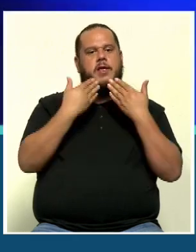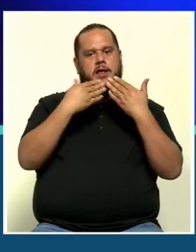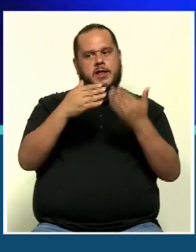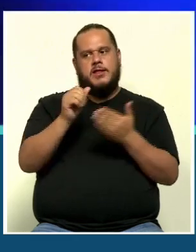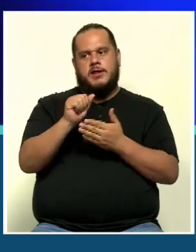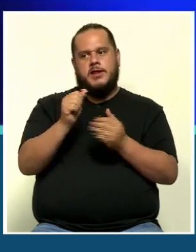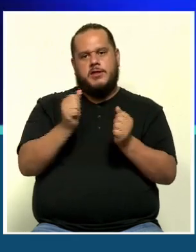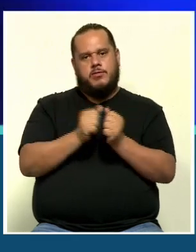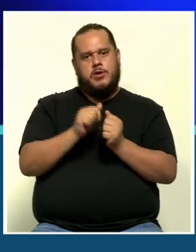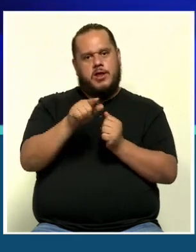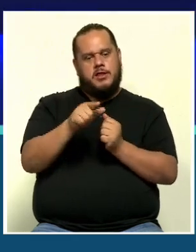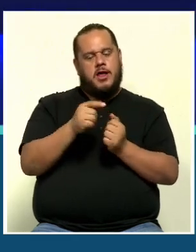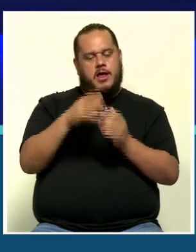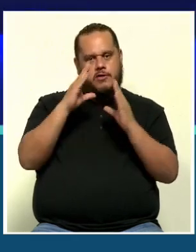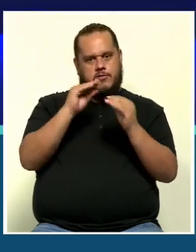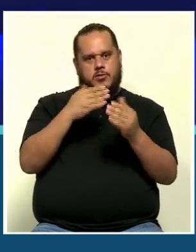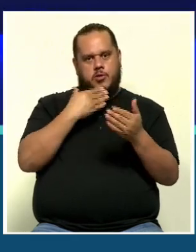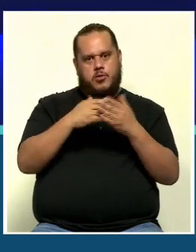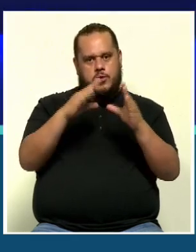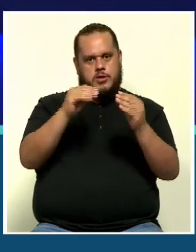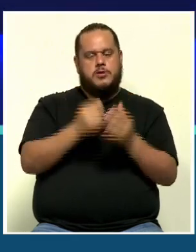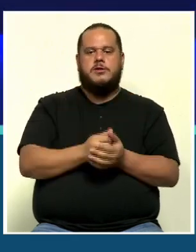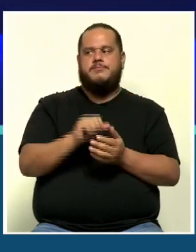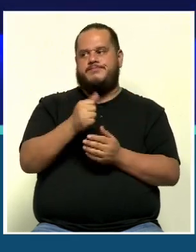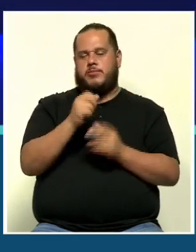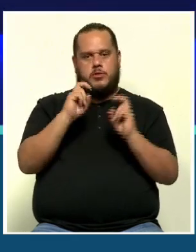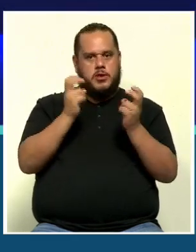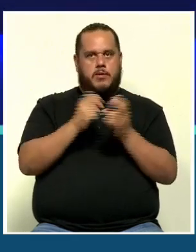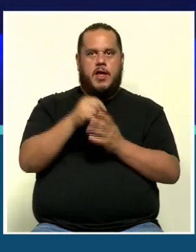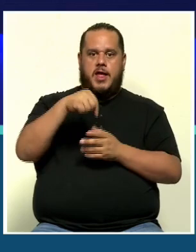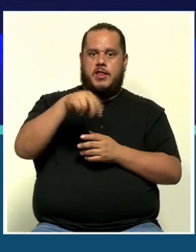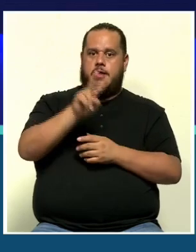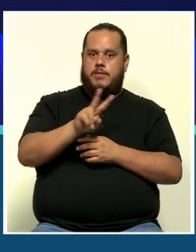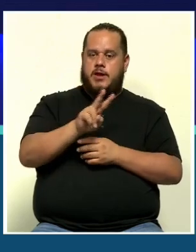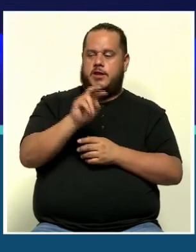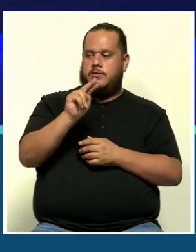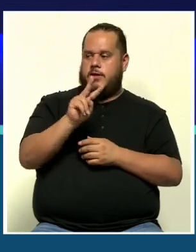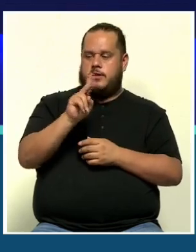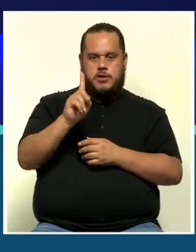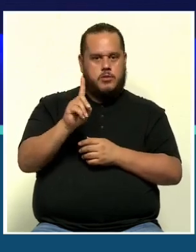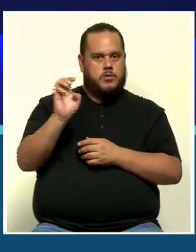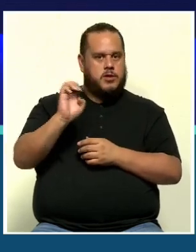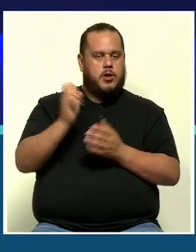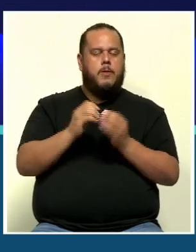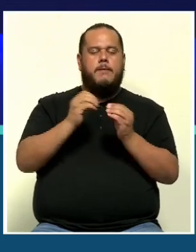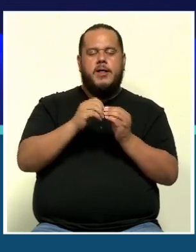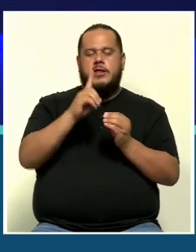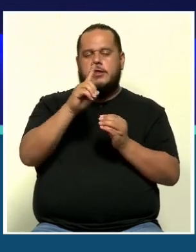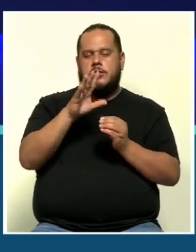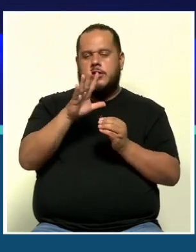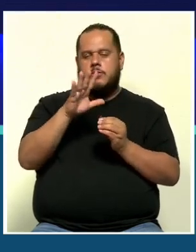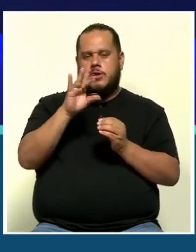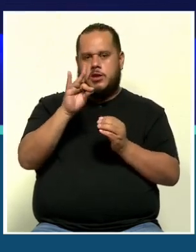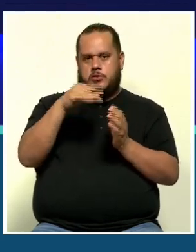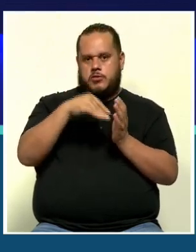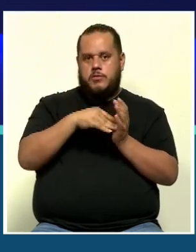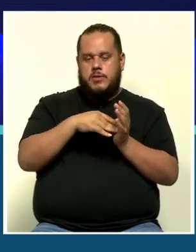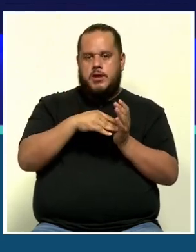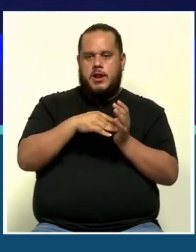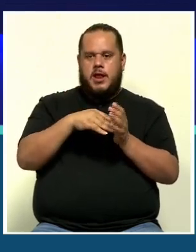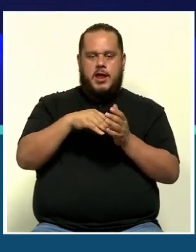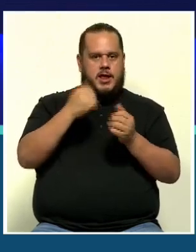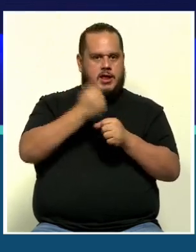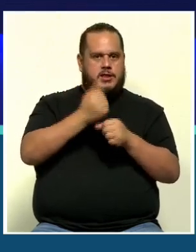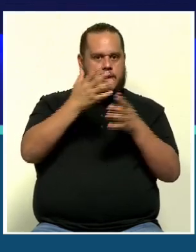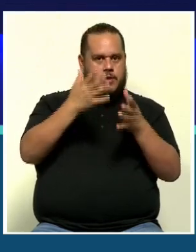esta información. Muy buenas noches. En otros temas, este viernes 21 de enero, los más de 158.000 funcionarios del gobierno central